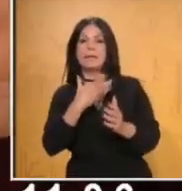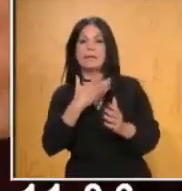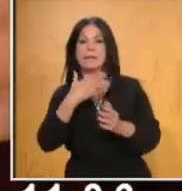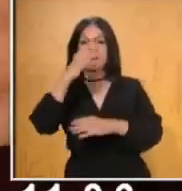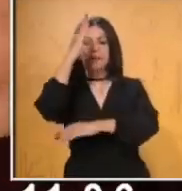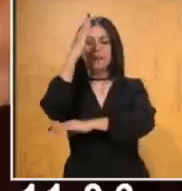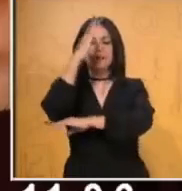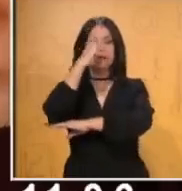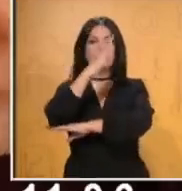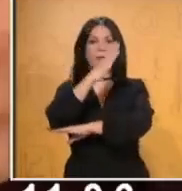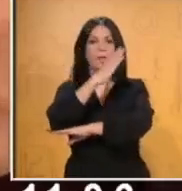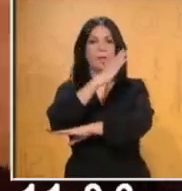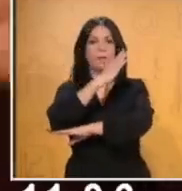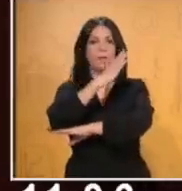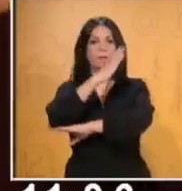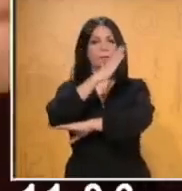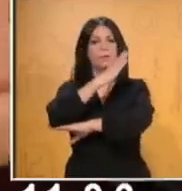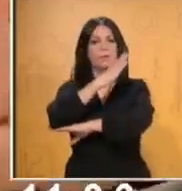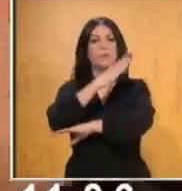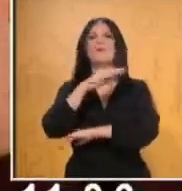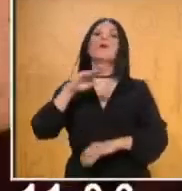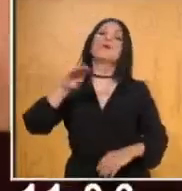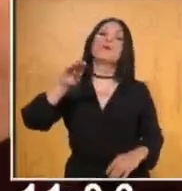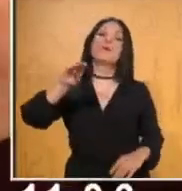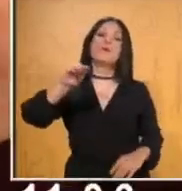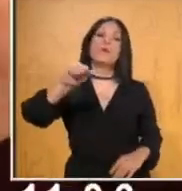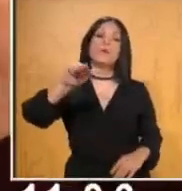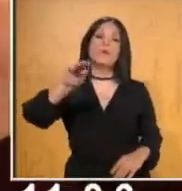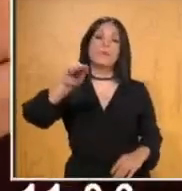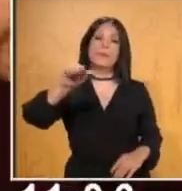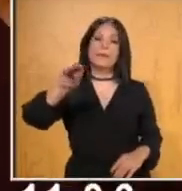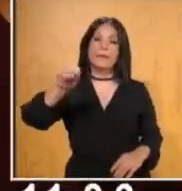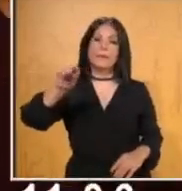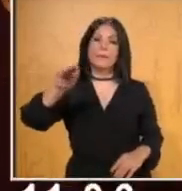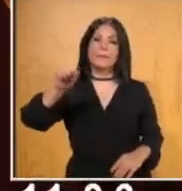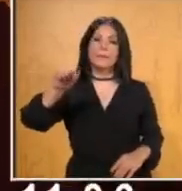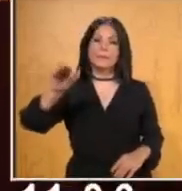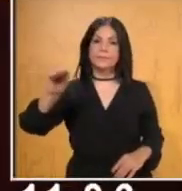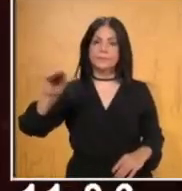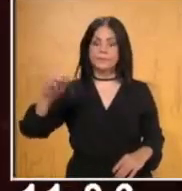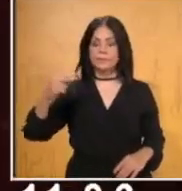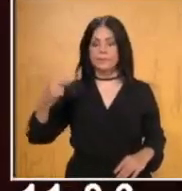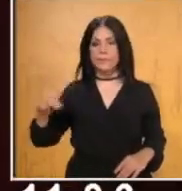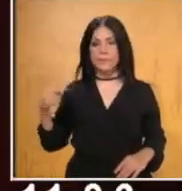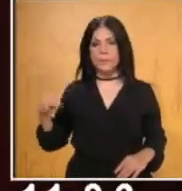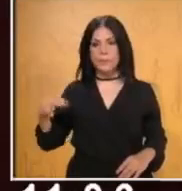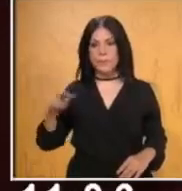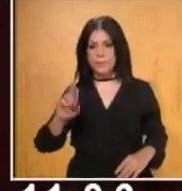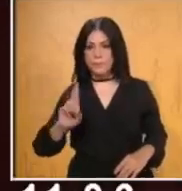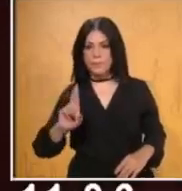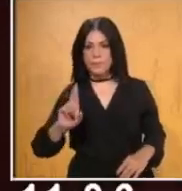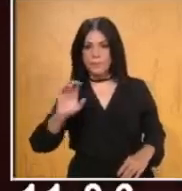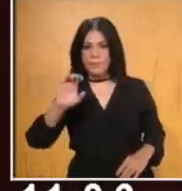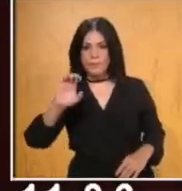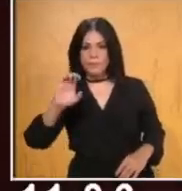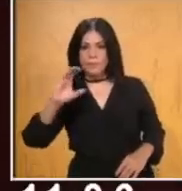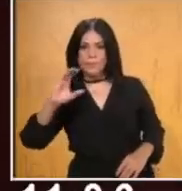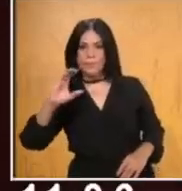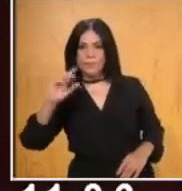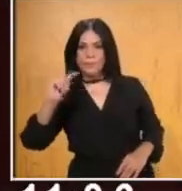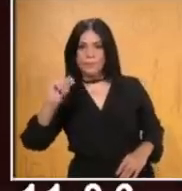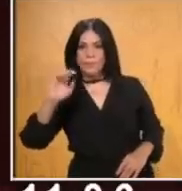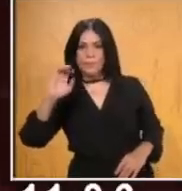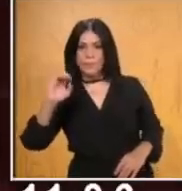de 90 grados, porque tiene un ángulo recto. ¿Estamos bien? Si quieres corroborarlo y tienes